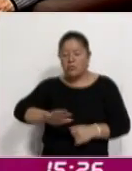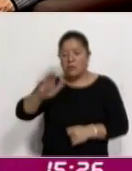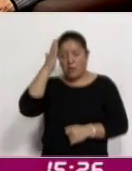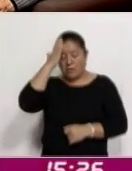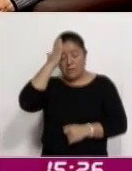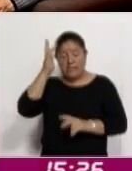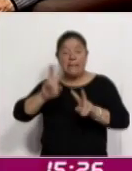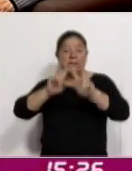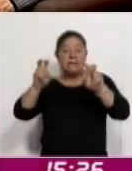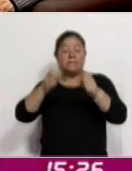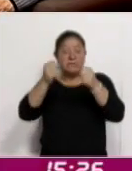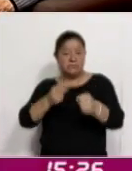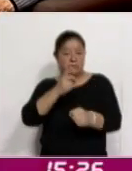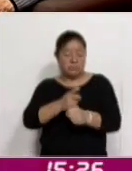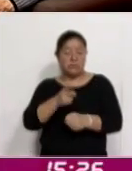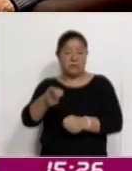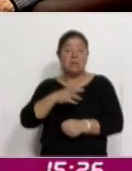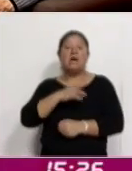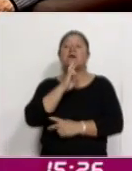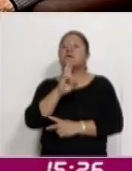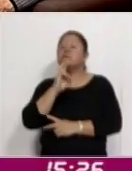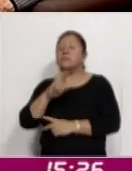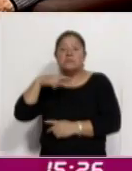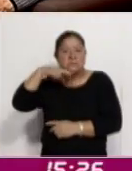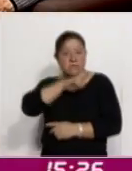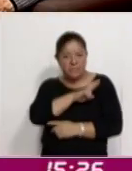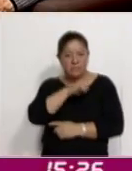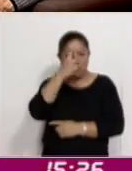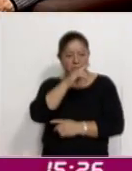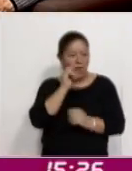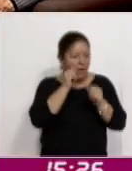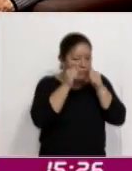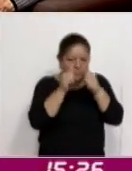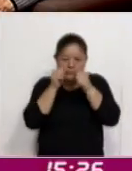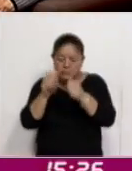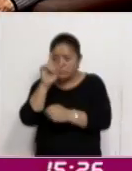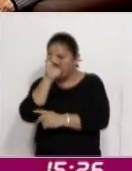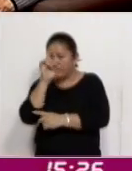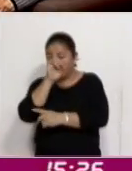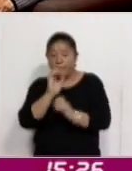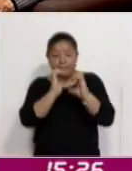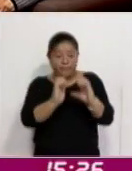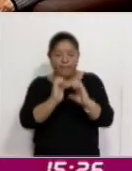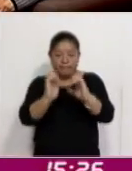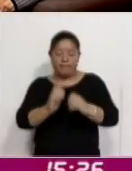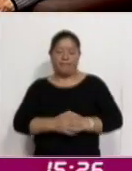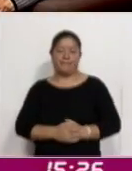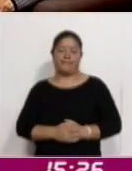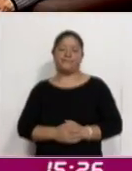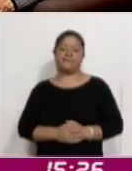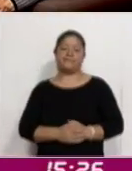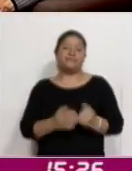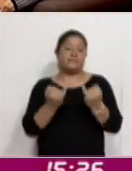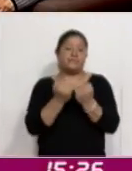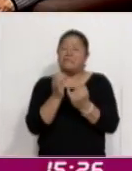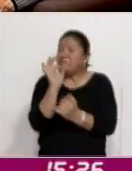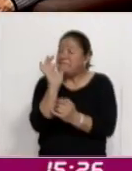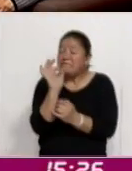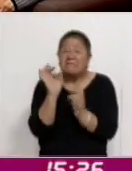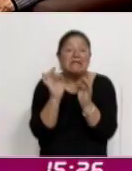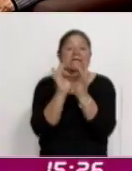de seguridad y tener una respuesta inmediata para brindarles asesoría, protección y en un caso